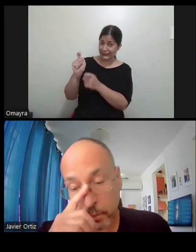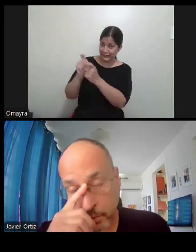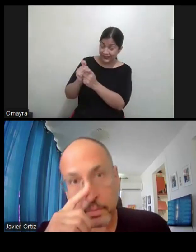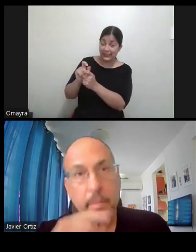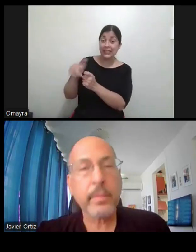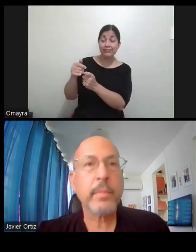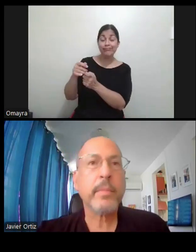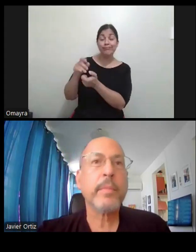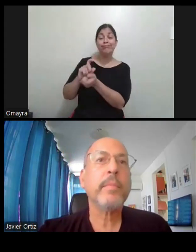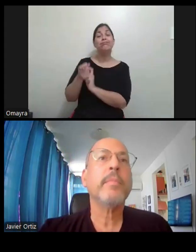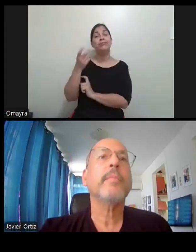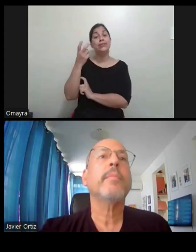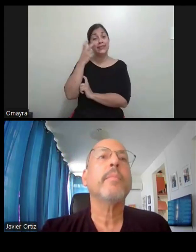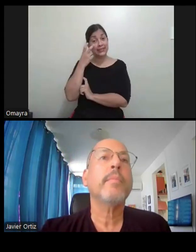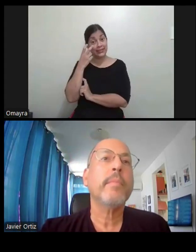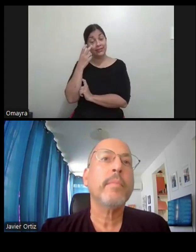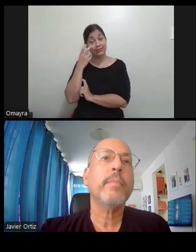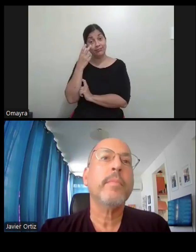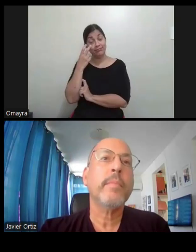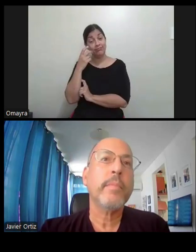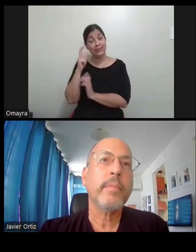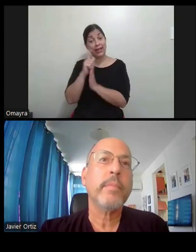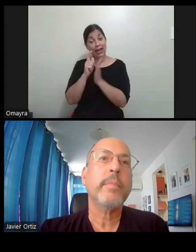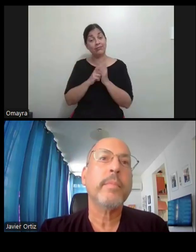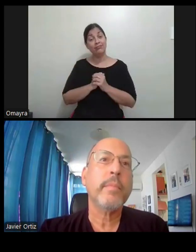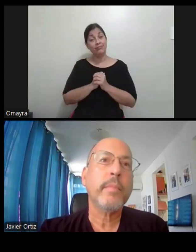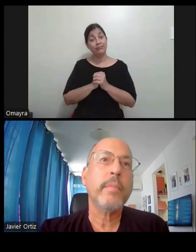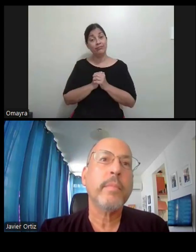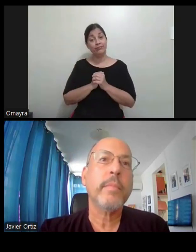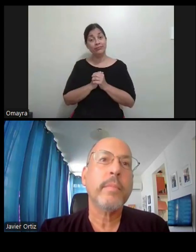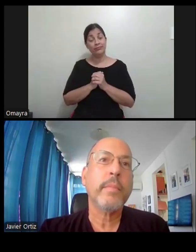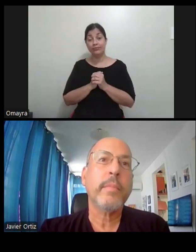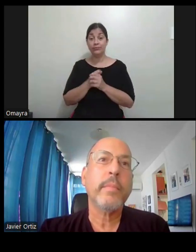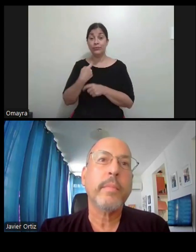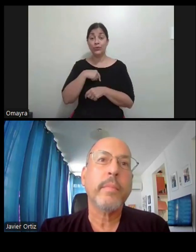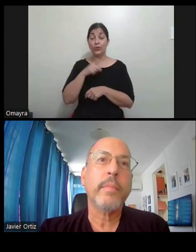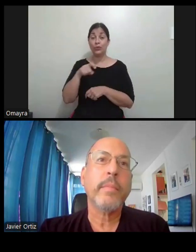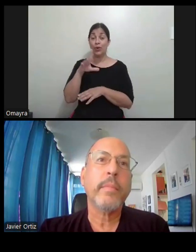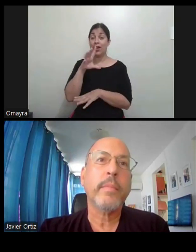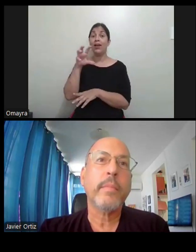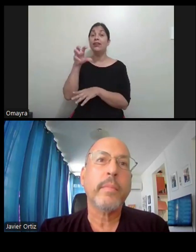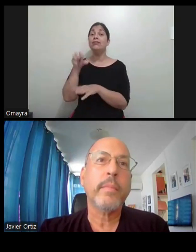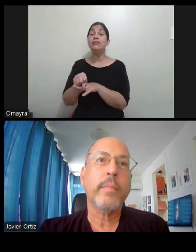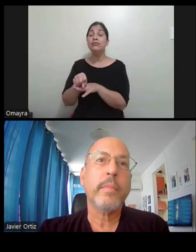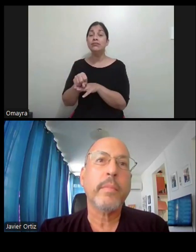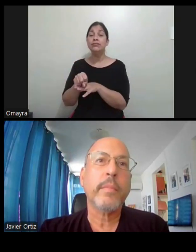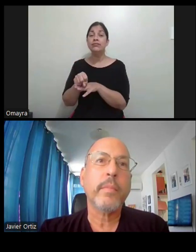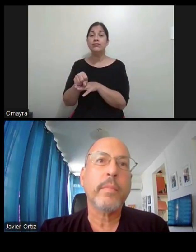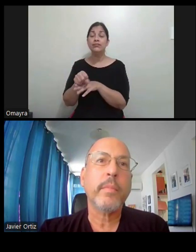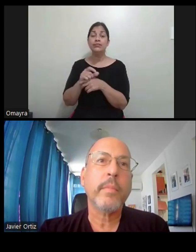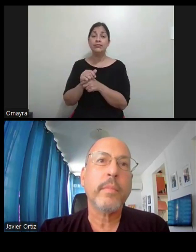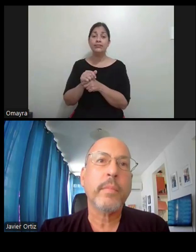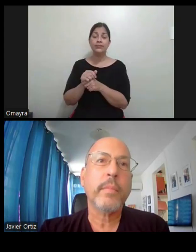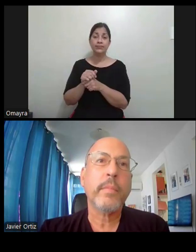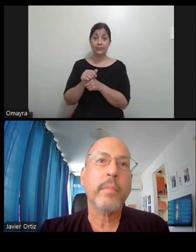en ciegas legales. Y pues tuvimos que adaptarnos de